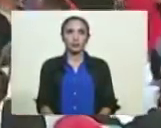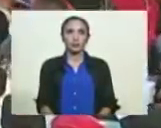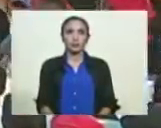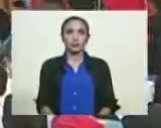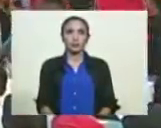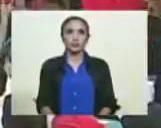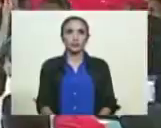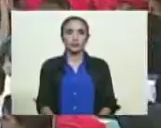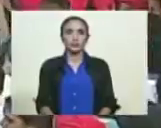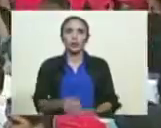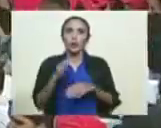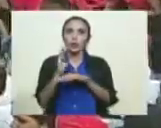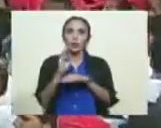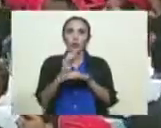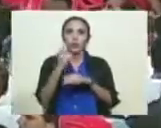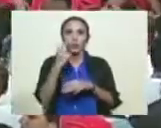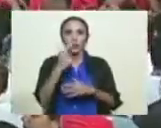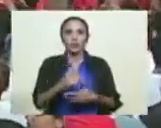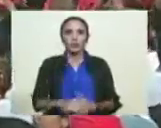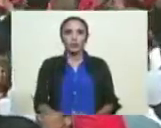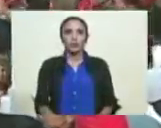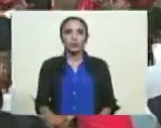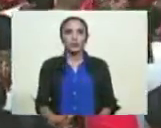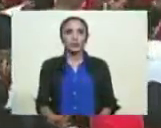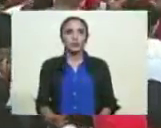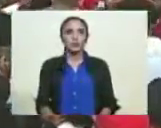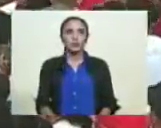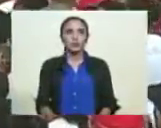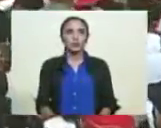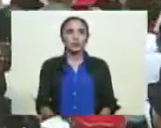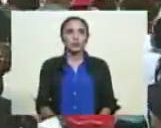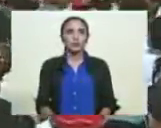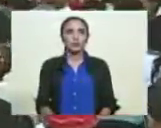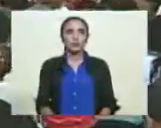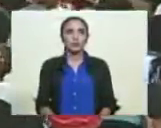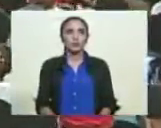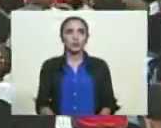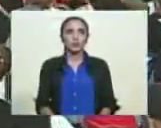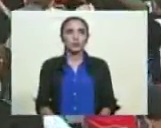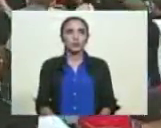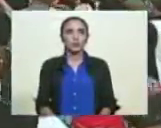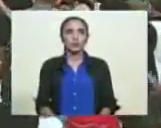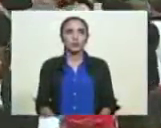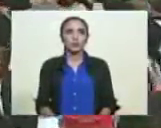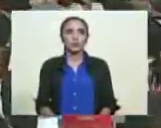apoyo? ¿Dónde está? Solo Escalona. Vengan para acá, carajo.